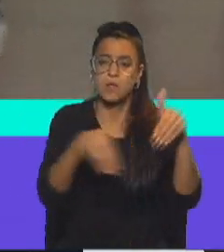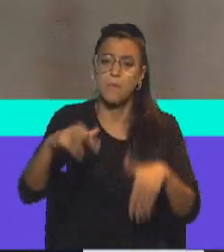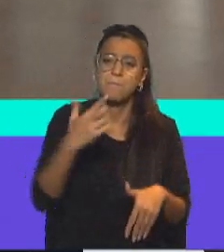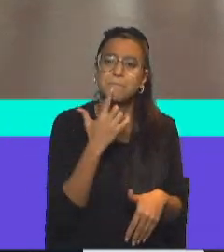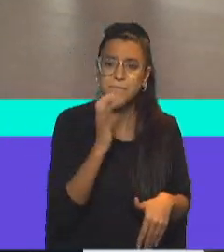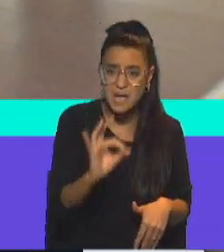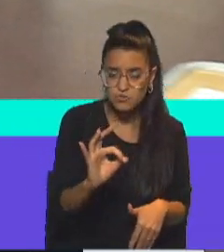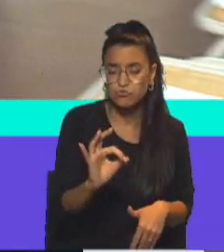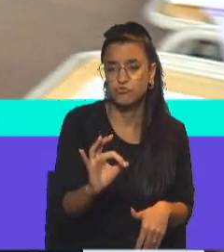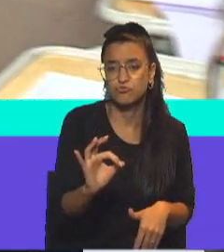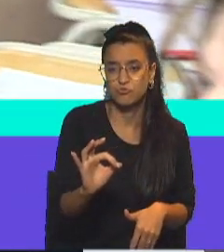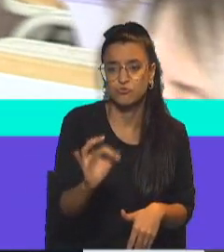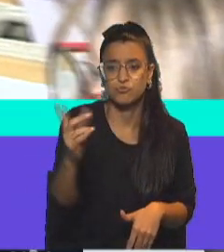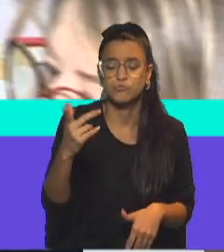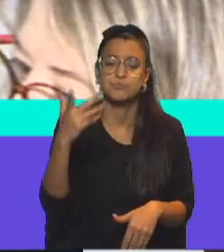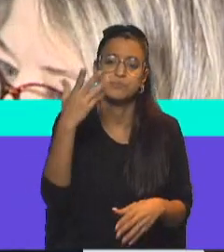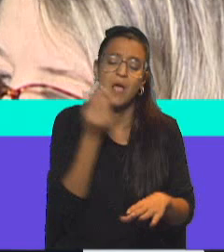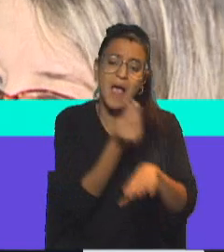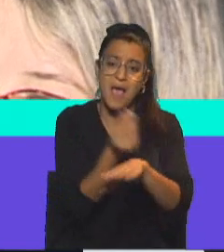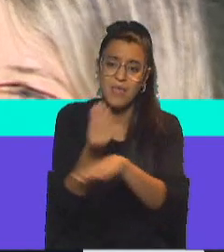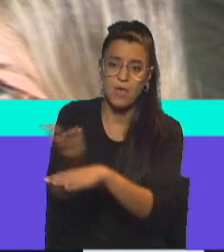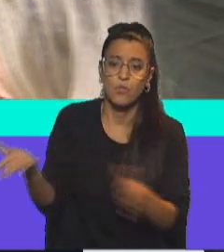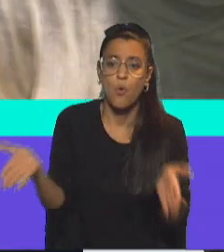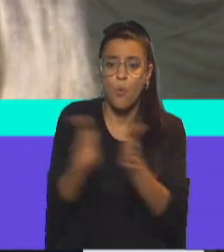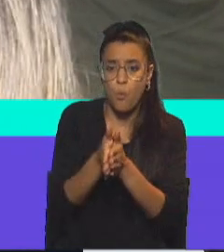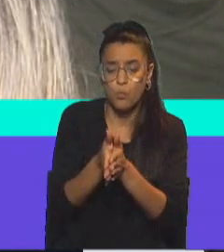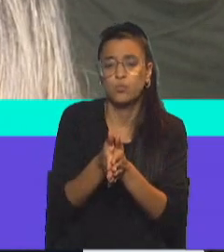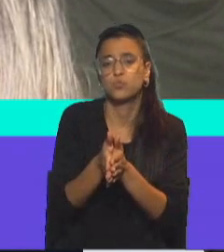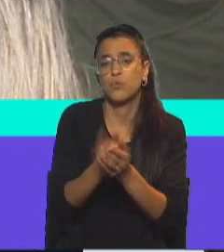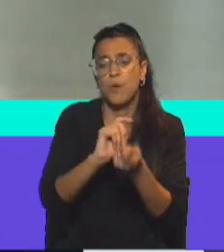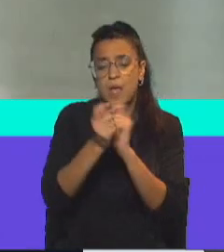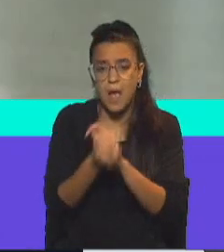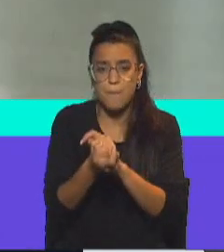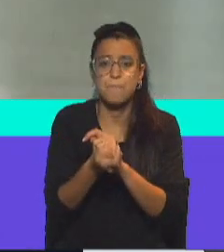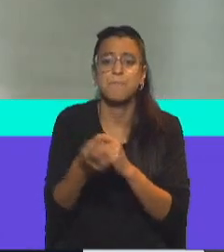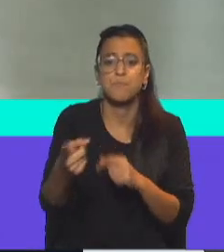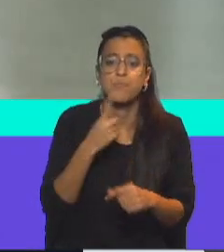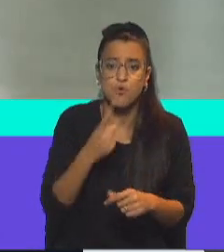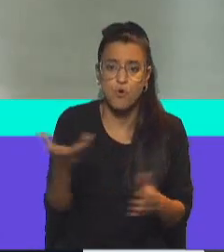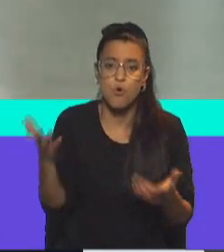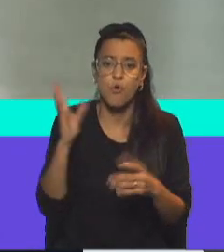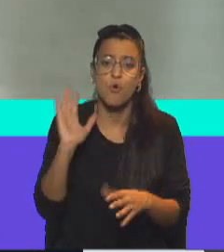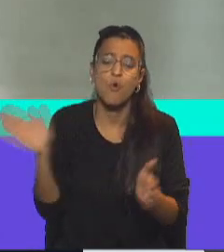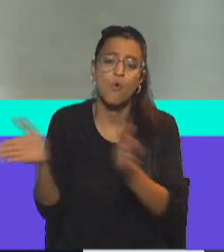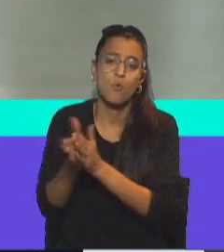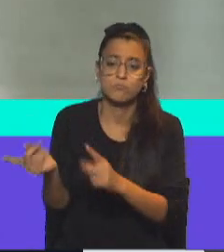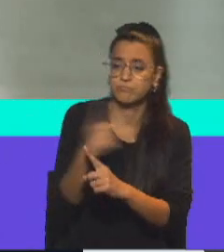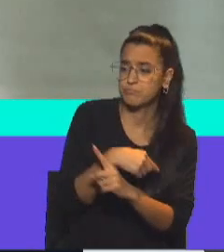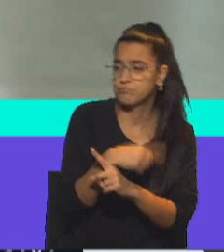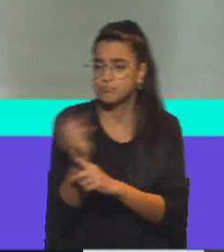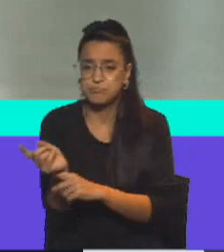a los candidatos de juntos o juntos por el cambio juntos por el cambio de domicilio como uno quiera llamarlo porque se cruzan de un lado a otro